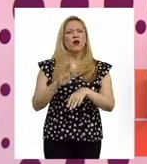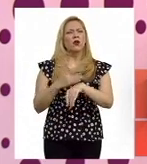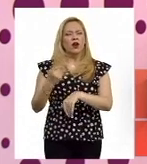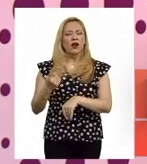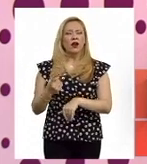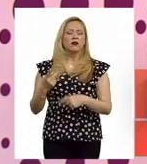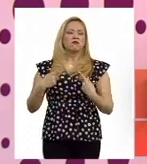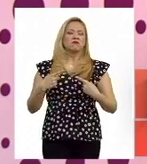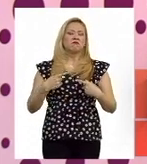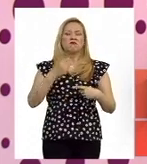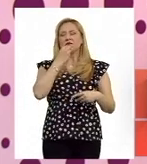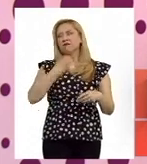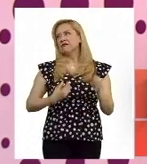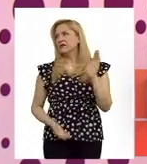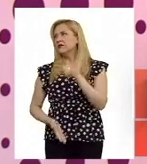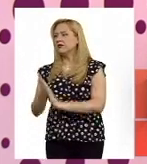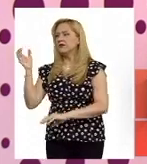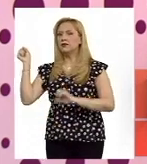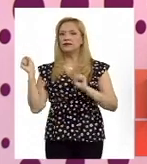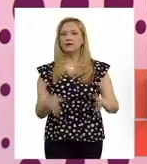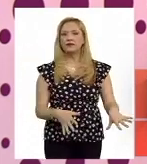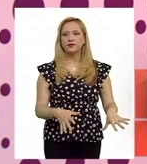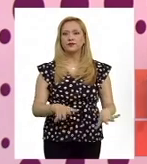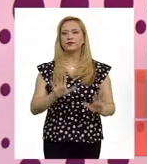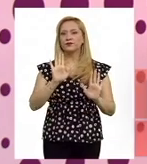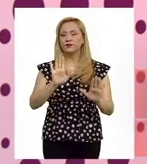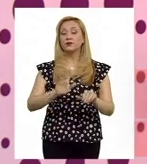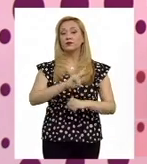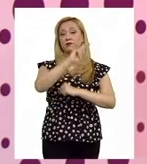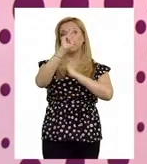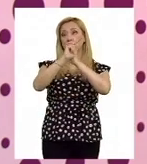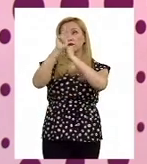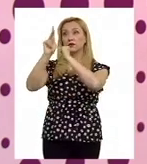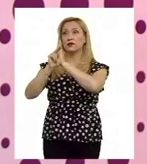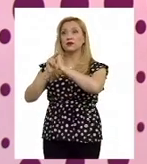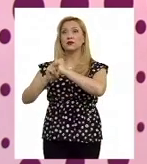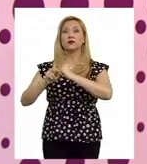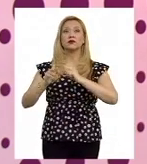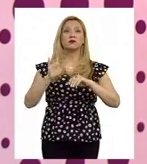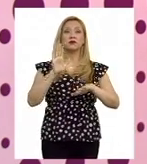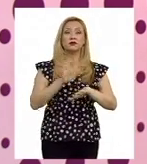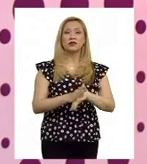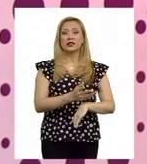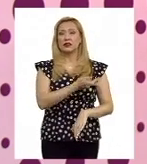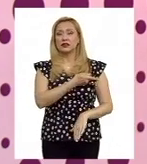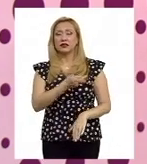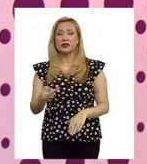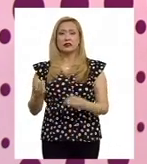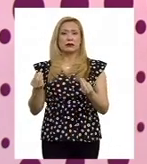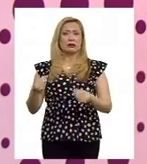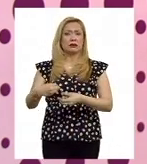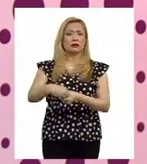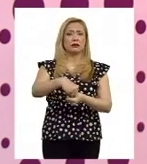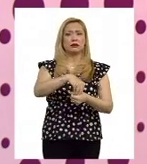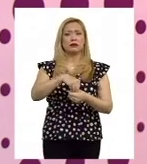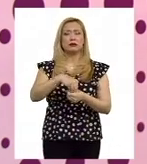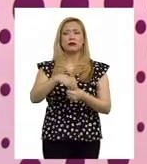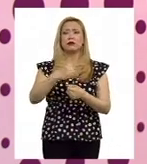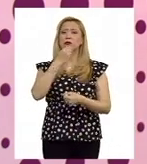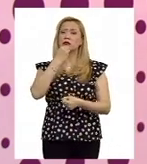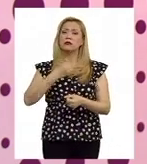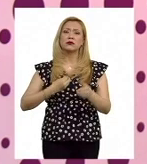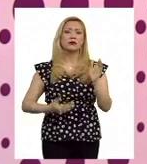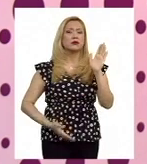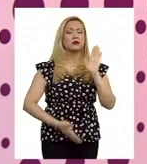de las personas. En los países en desarrollo se busca sobre todo migrar hacia